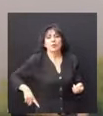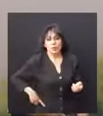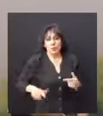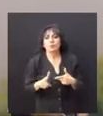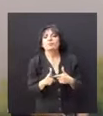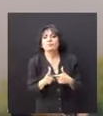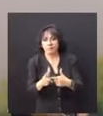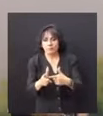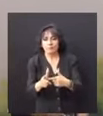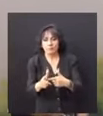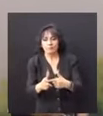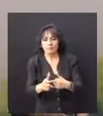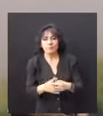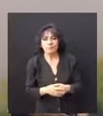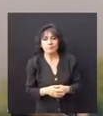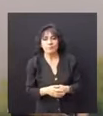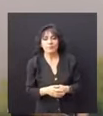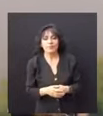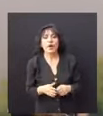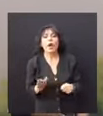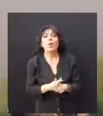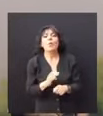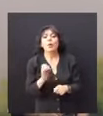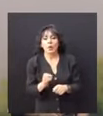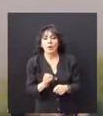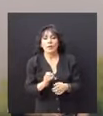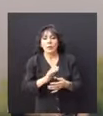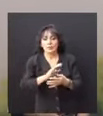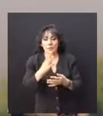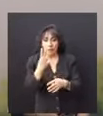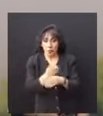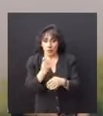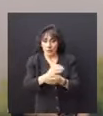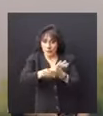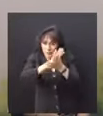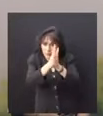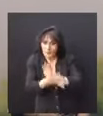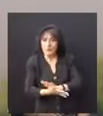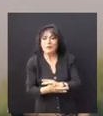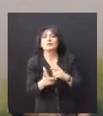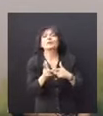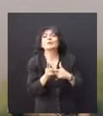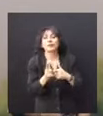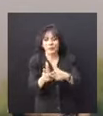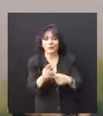por eso decimos que va a haber continuidad de la Cuarta Transformación. Además,